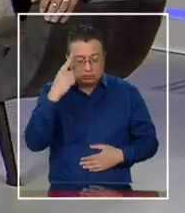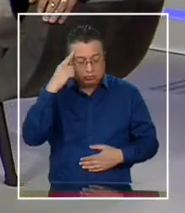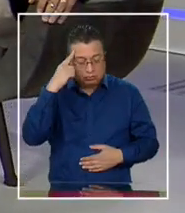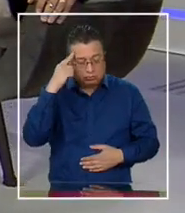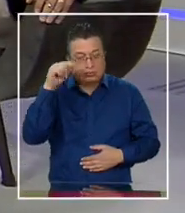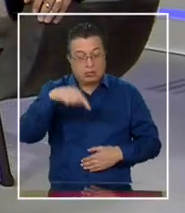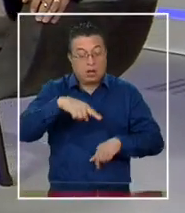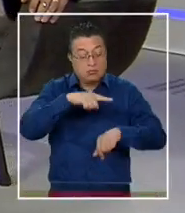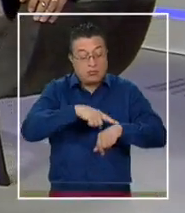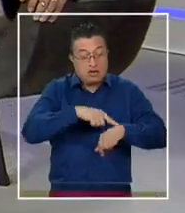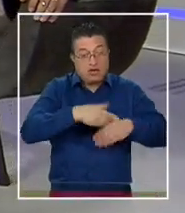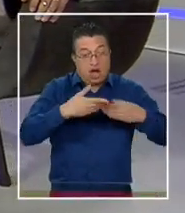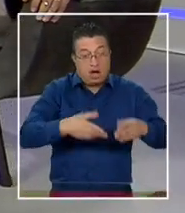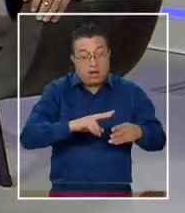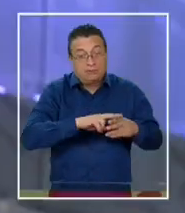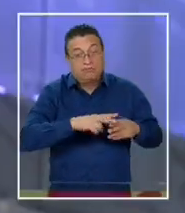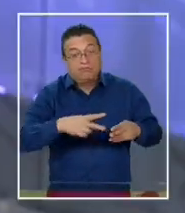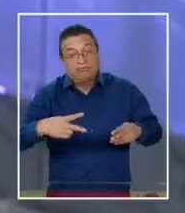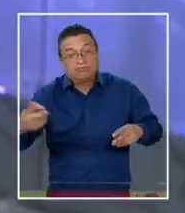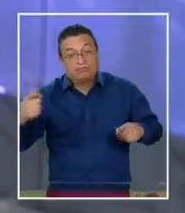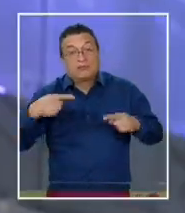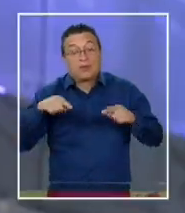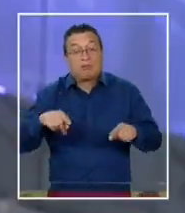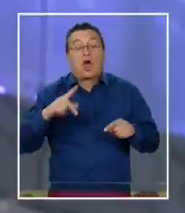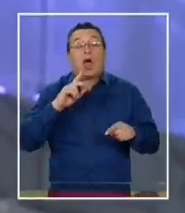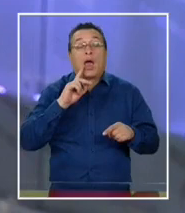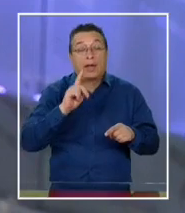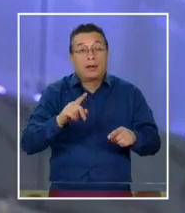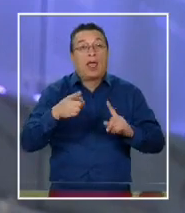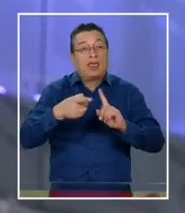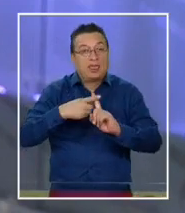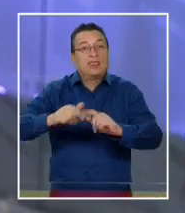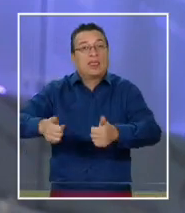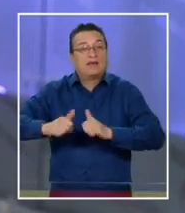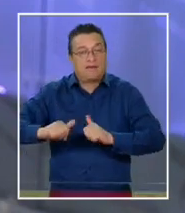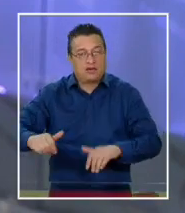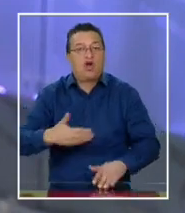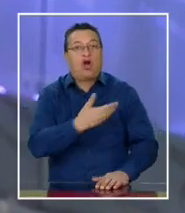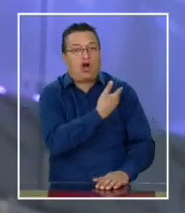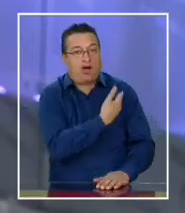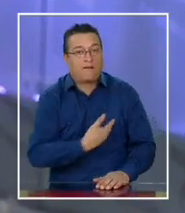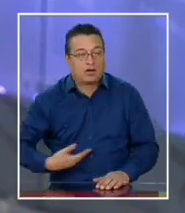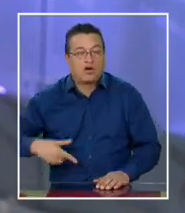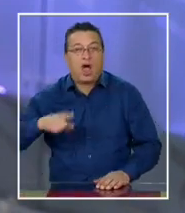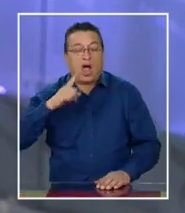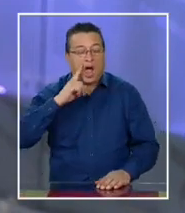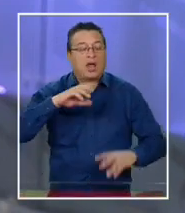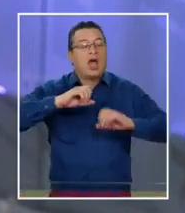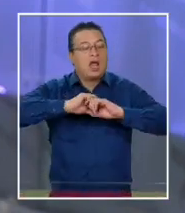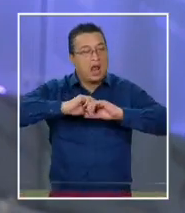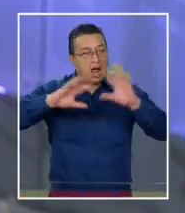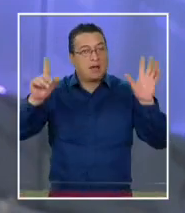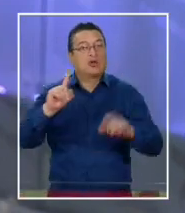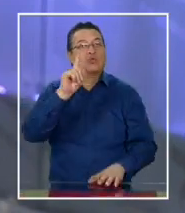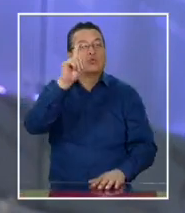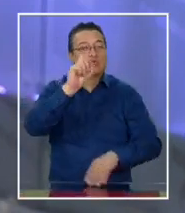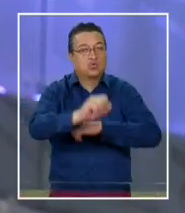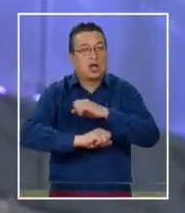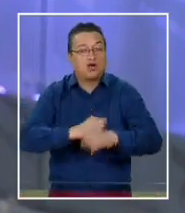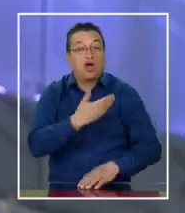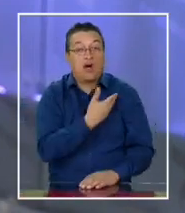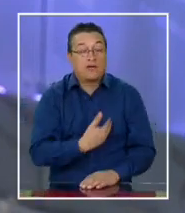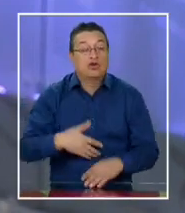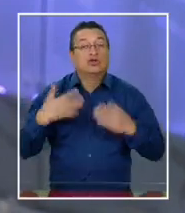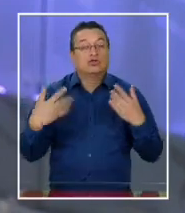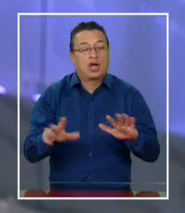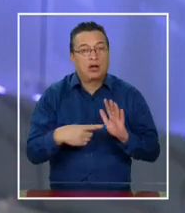desde la perspectiva al momento en que estamos y de la digamos desafíos que tiene el gobierno donde claramente Este primer año de gobierno una cosa